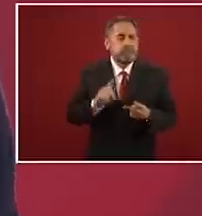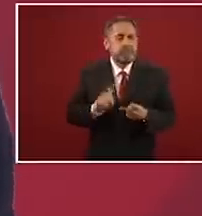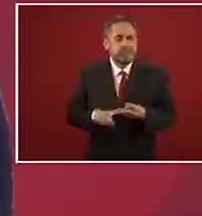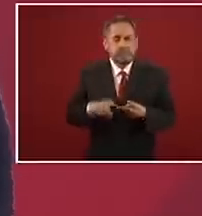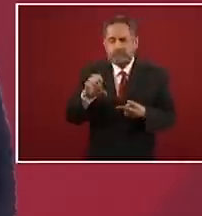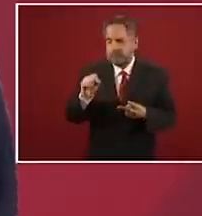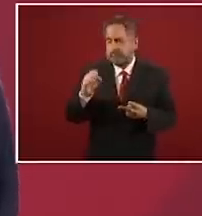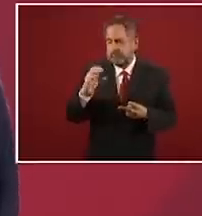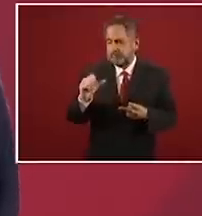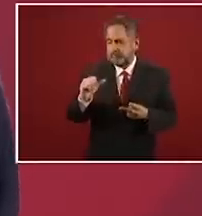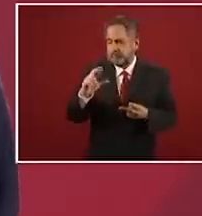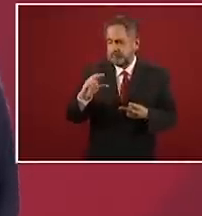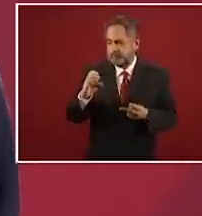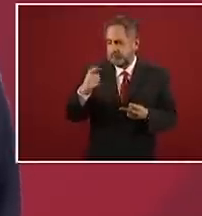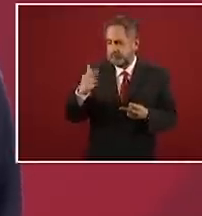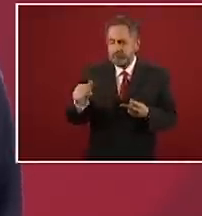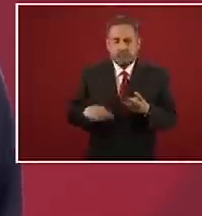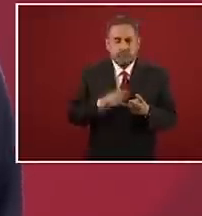Escárcega,